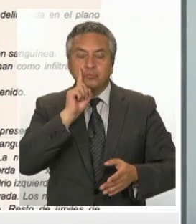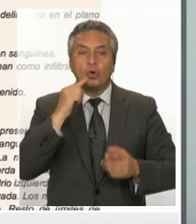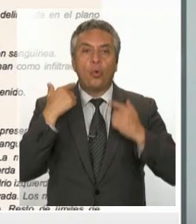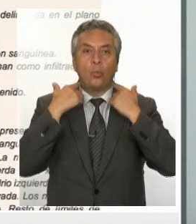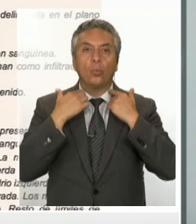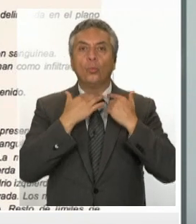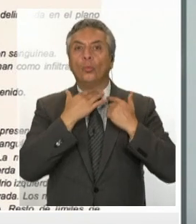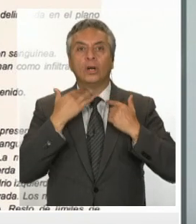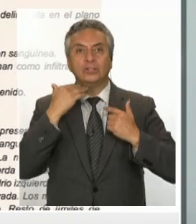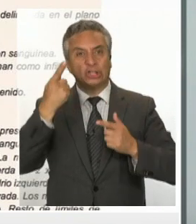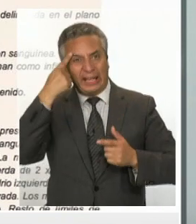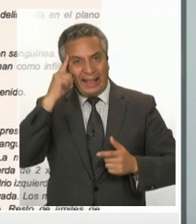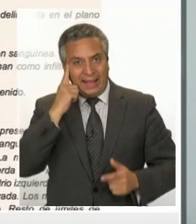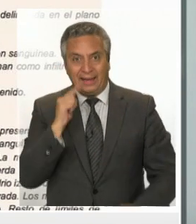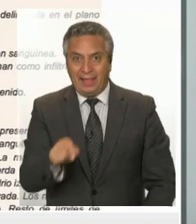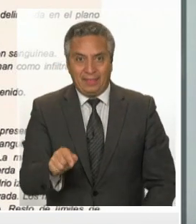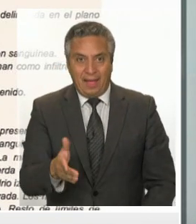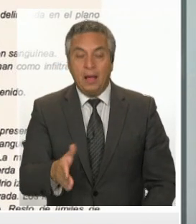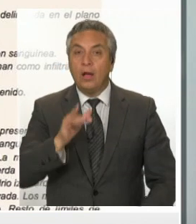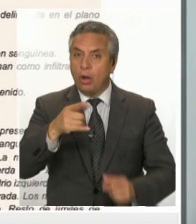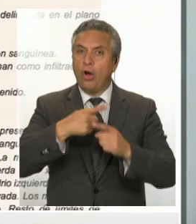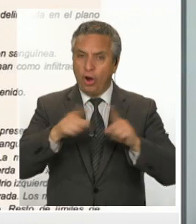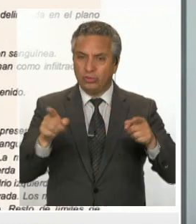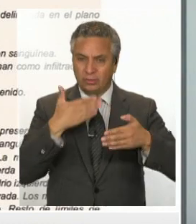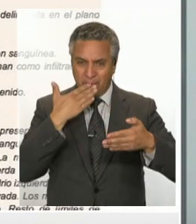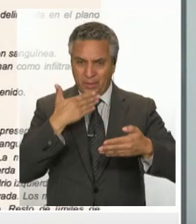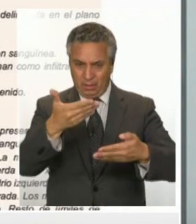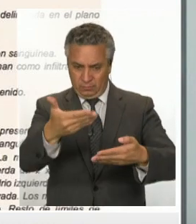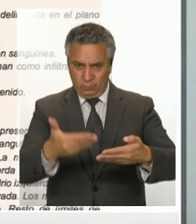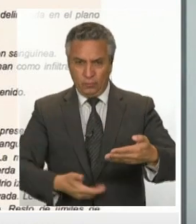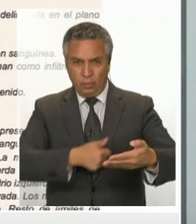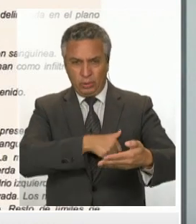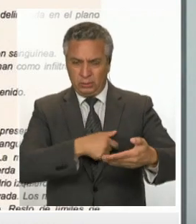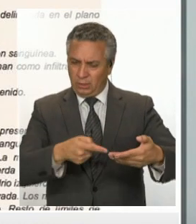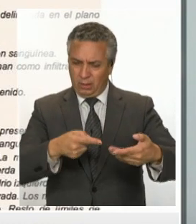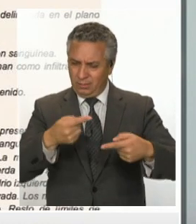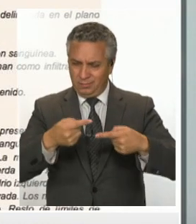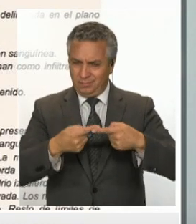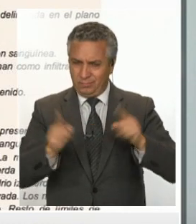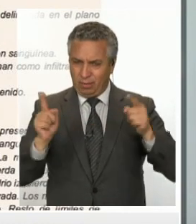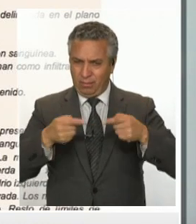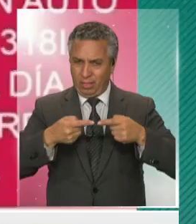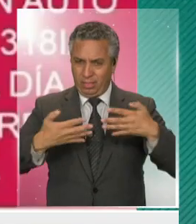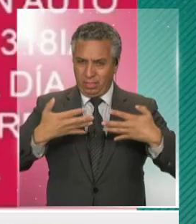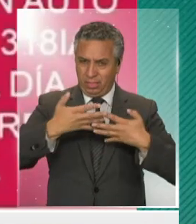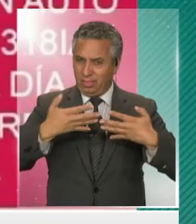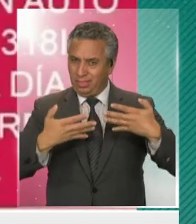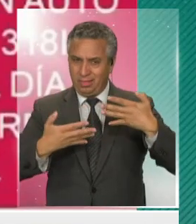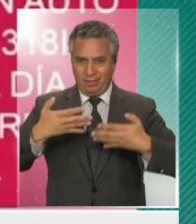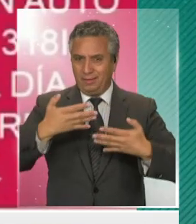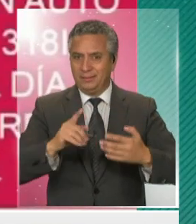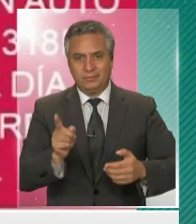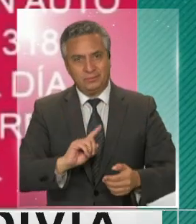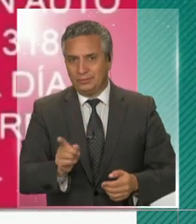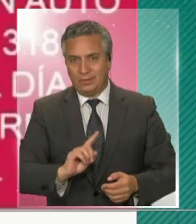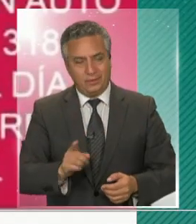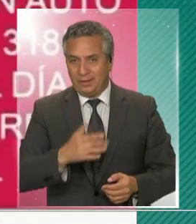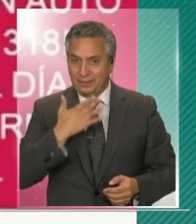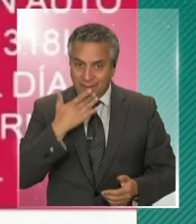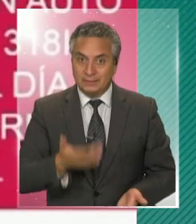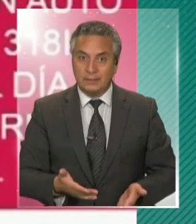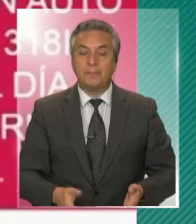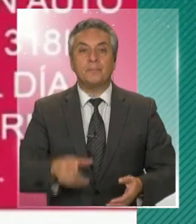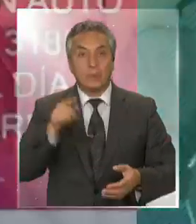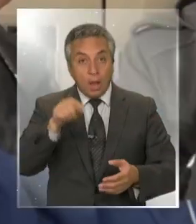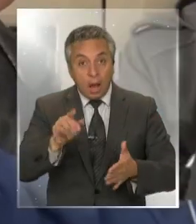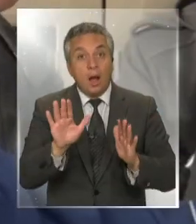de la víctima, además de otras incongruencias en el parte policial. Me correspondió determinar la modalidad de muerte en esta causa en particular. Y bueno,